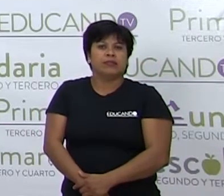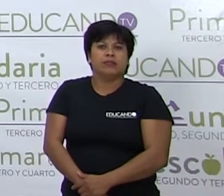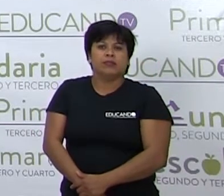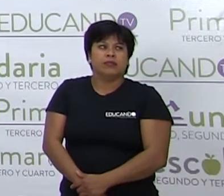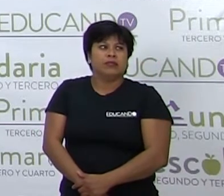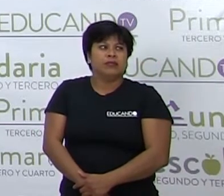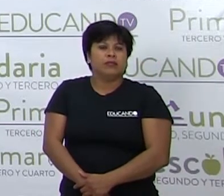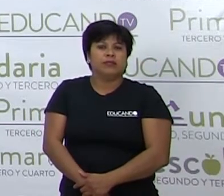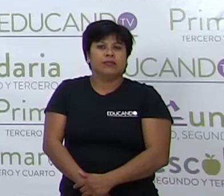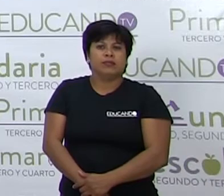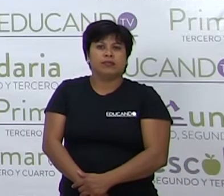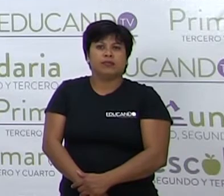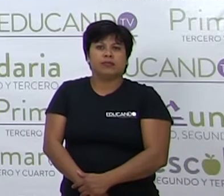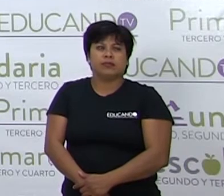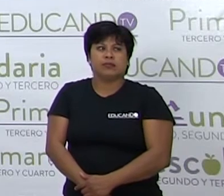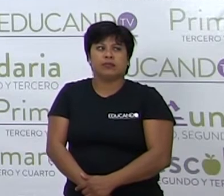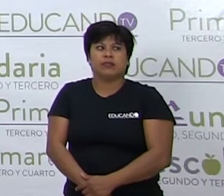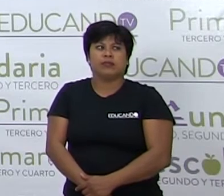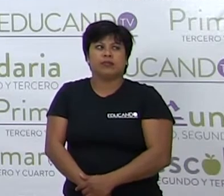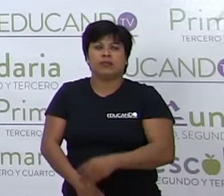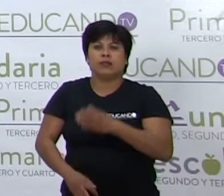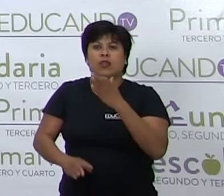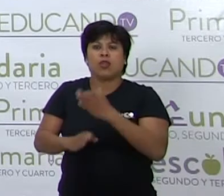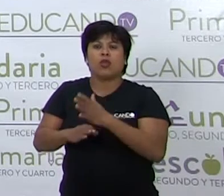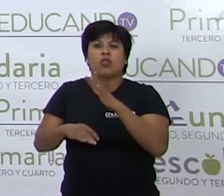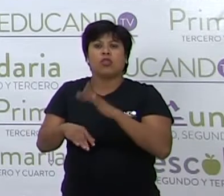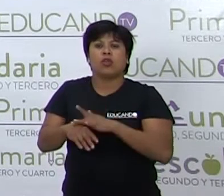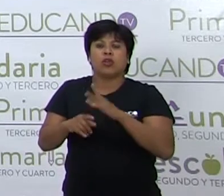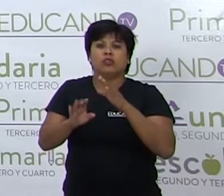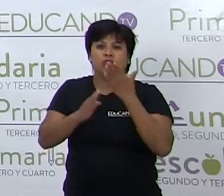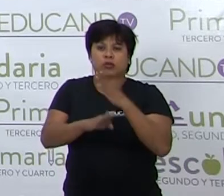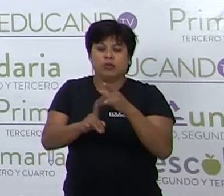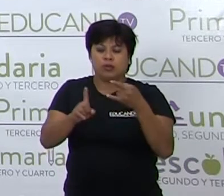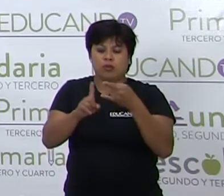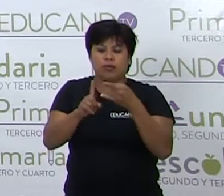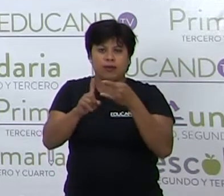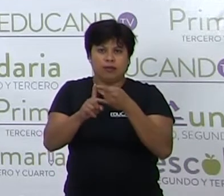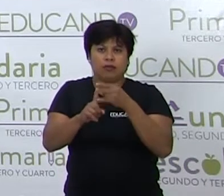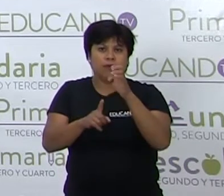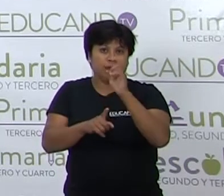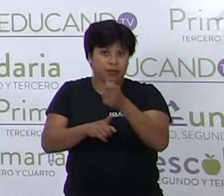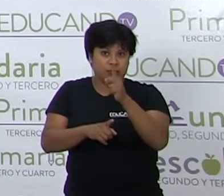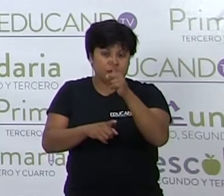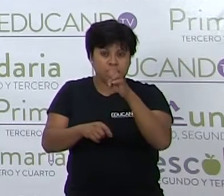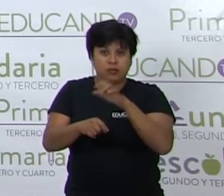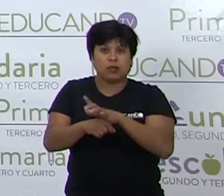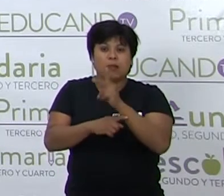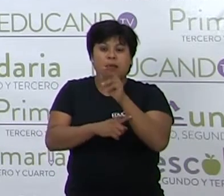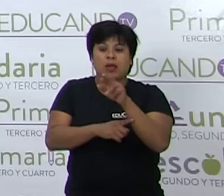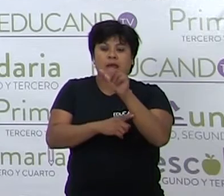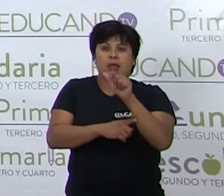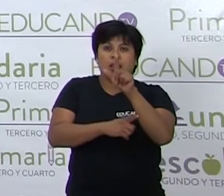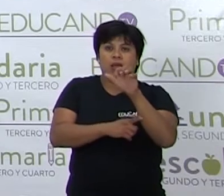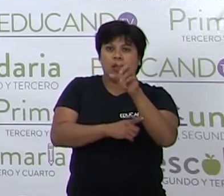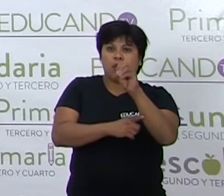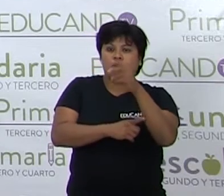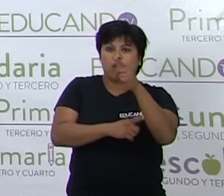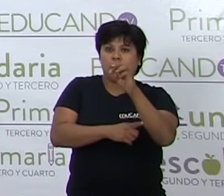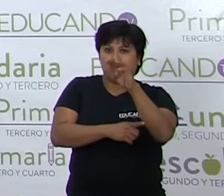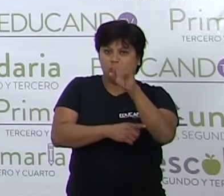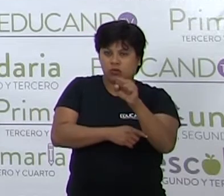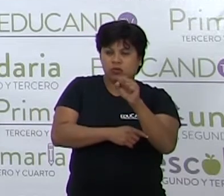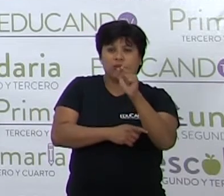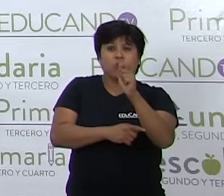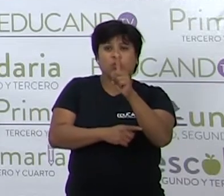vamos a borrarlo y hoy toca el tema de los cuadriláteros y en específico de los paralelo gramos y más específicamente